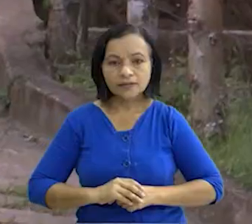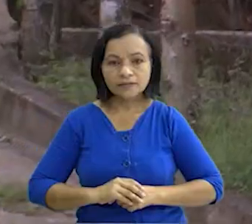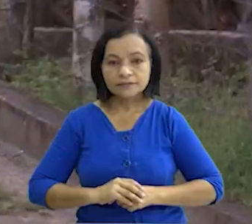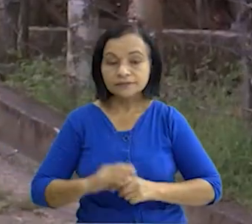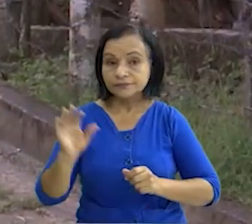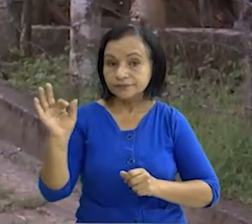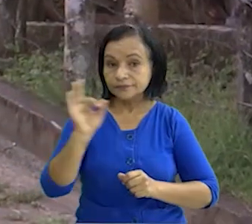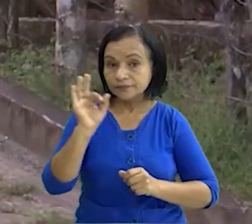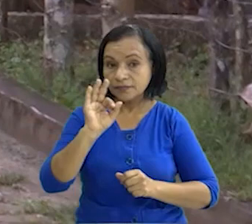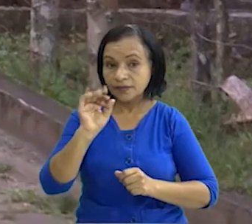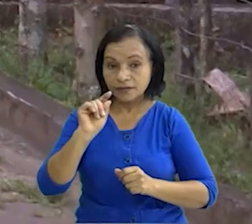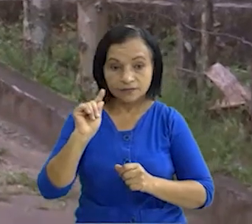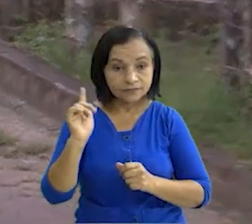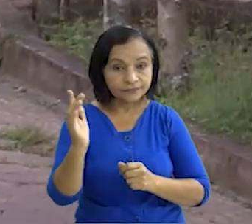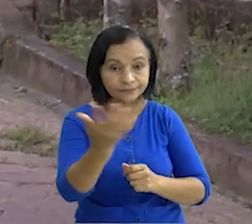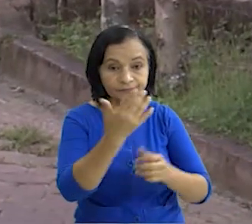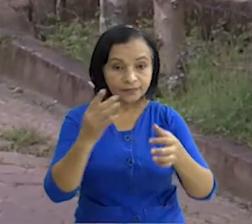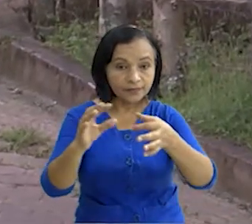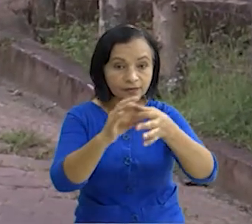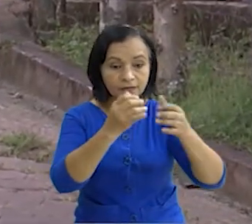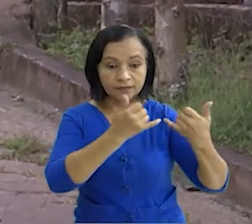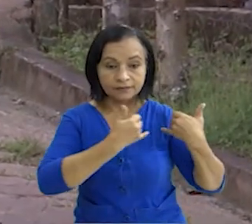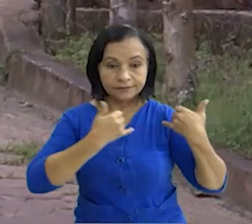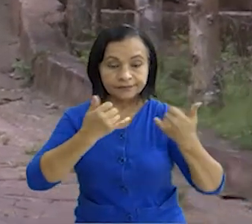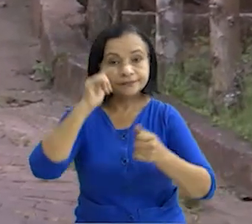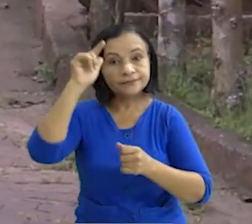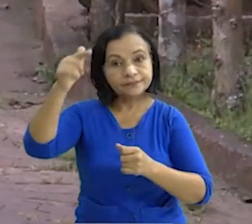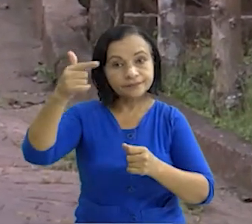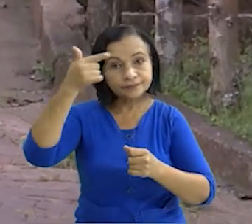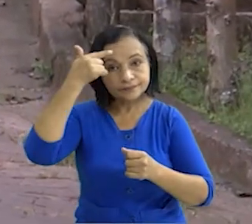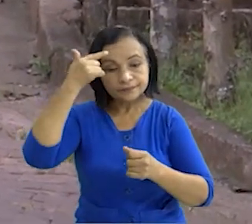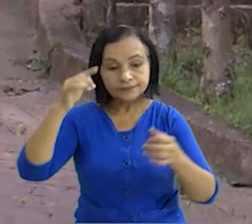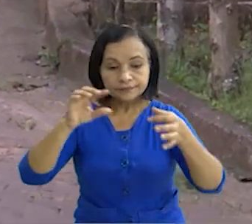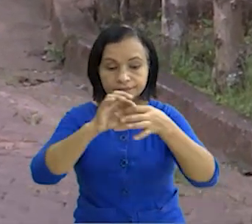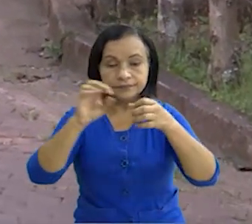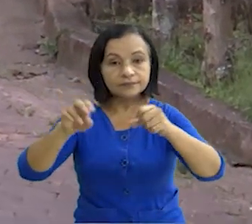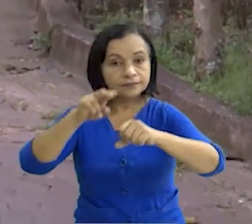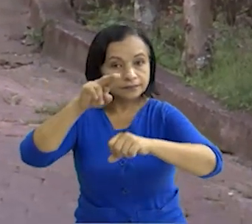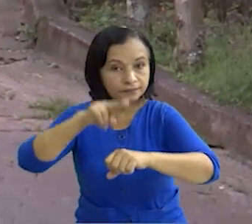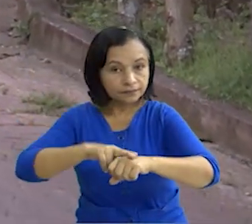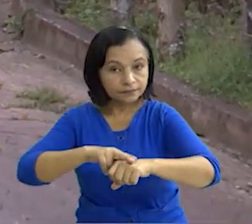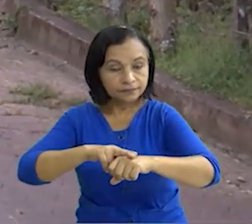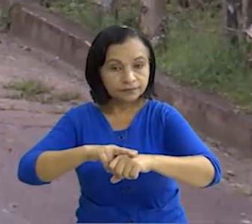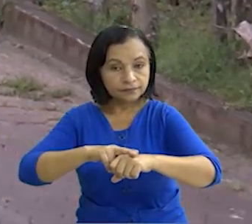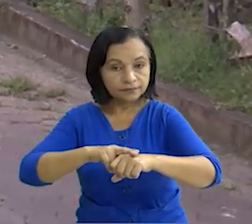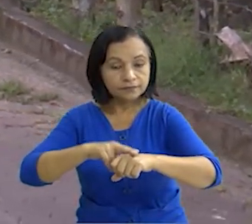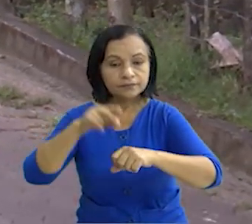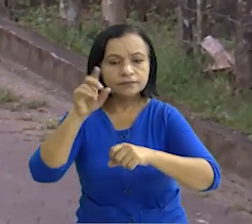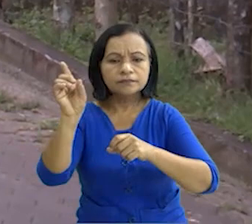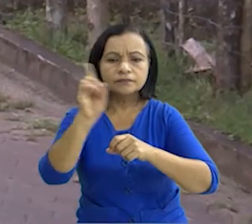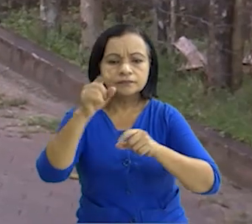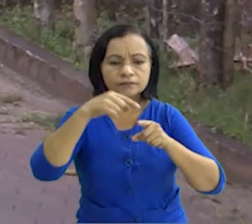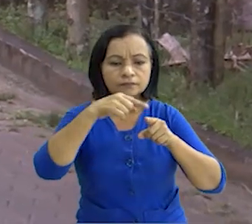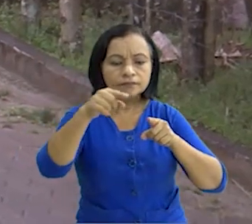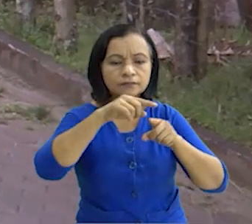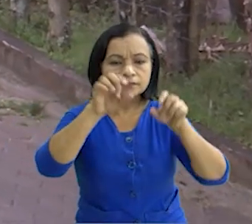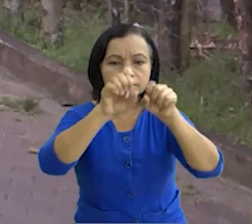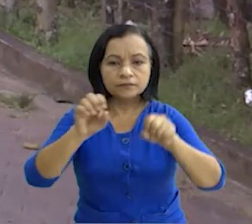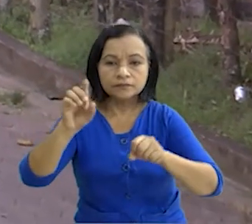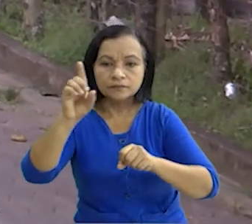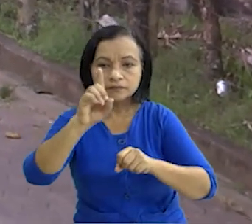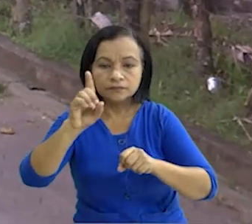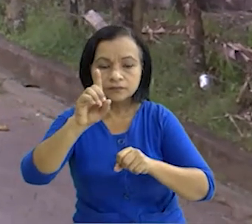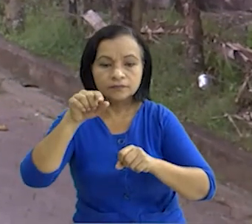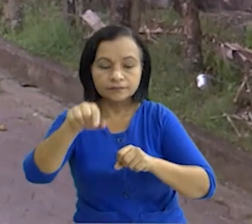De manera integral, instituciones que representan al Gobierno de Reconciliación y Unidad Nacional en el municipio de Santo Domingo,